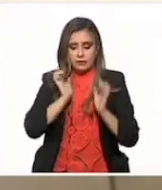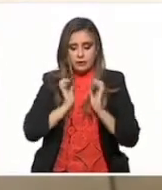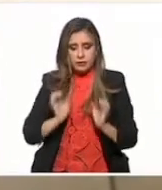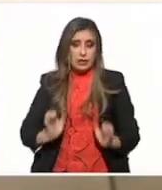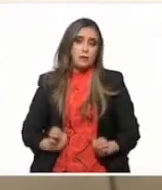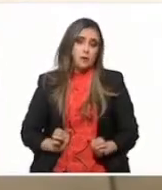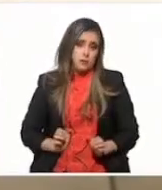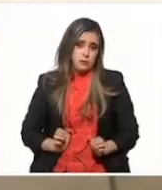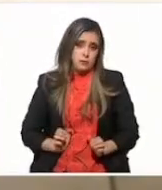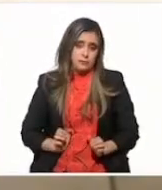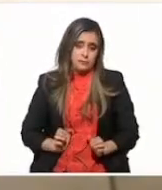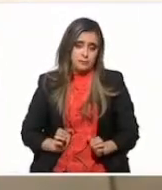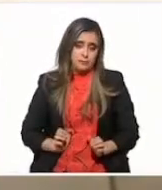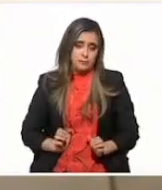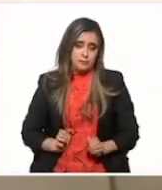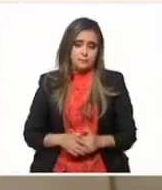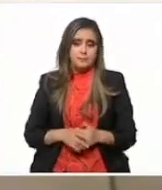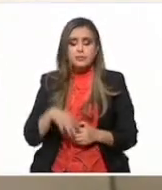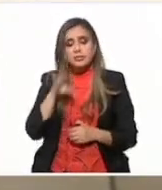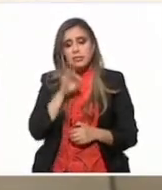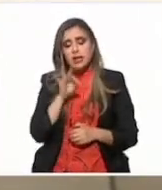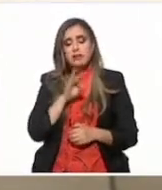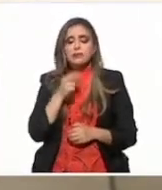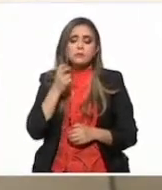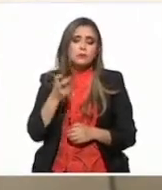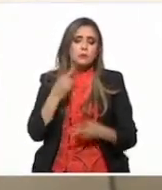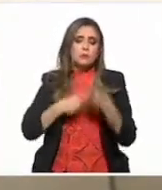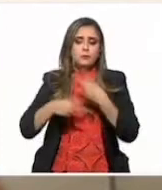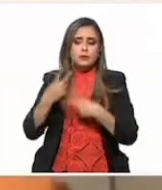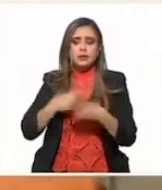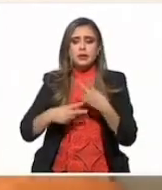tal manera que de pronto tenemos problemas